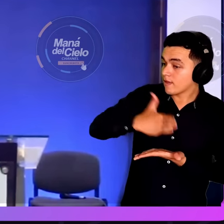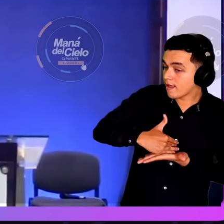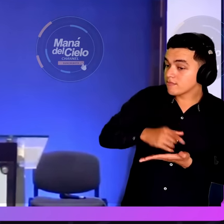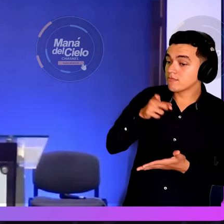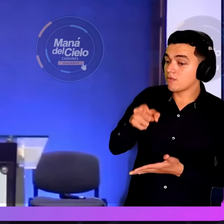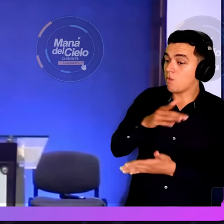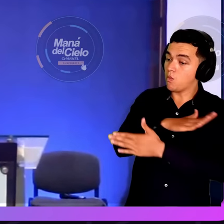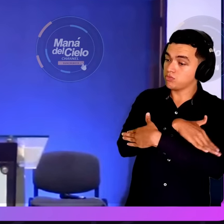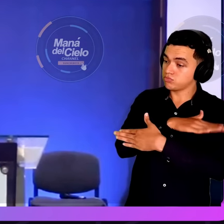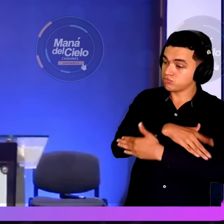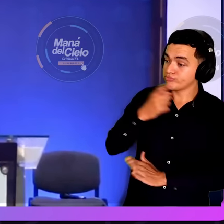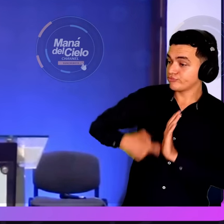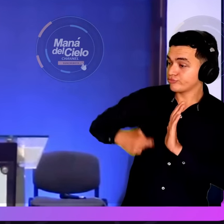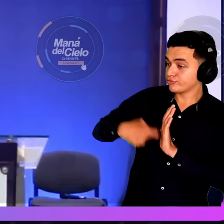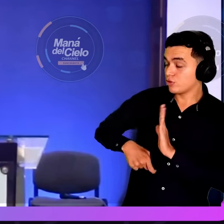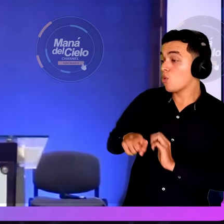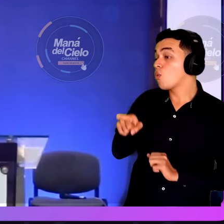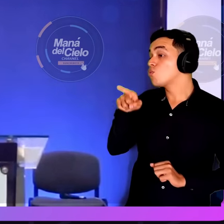28, 29.